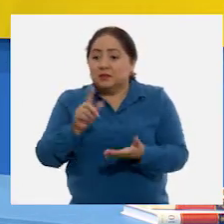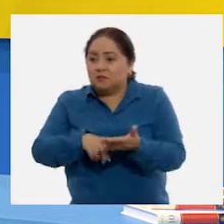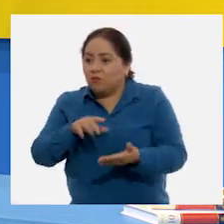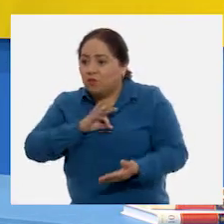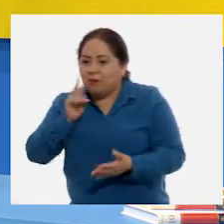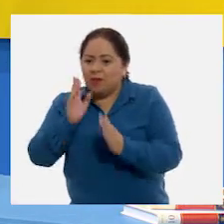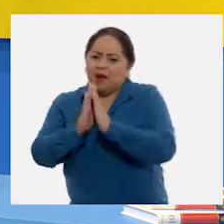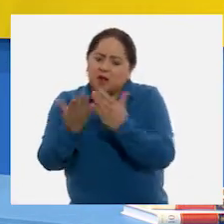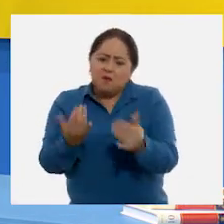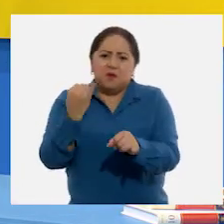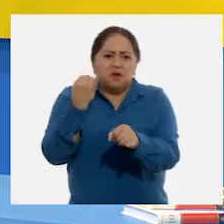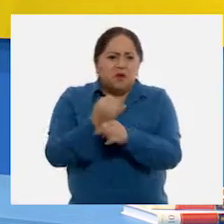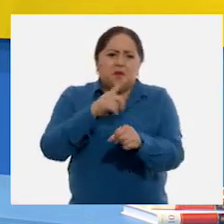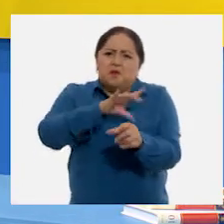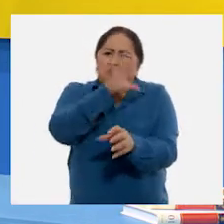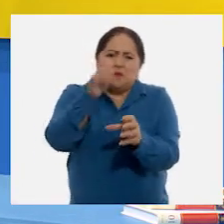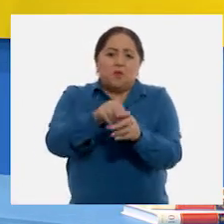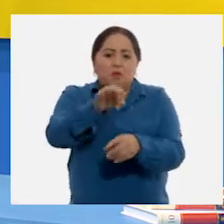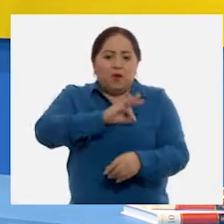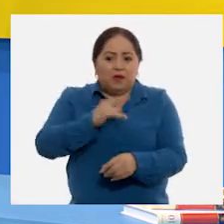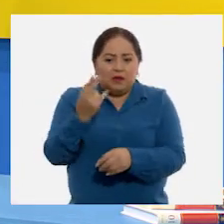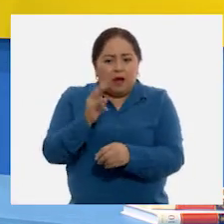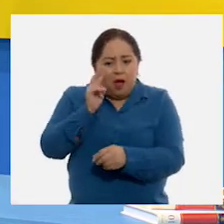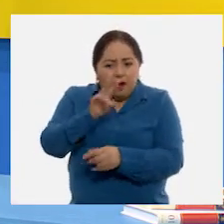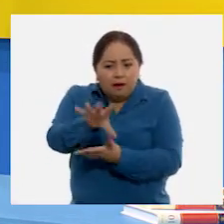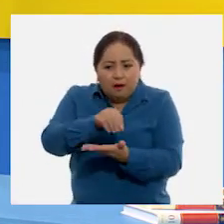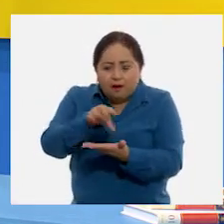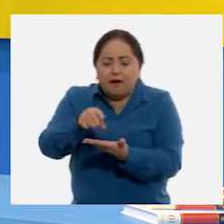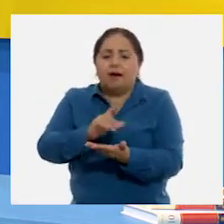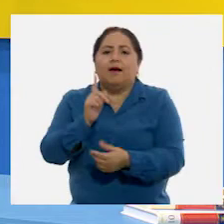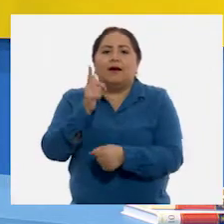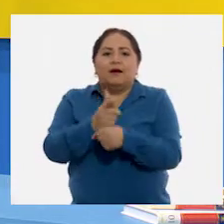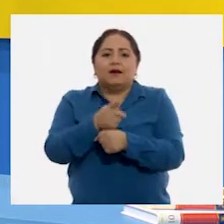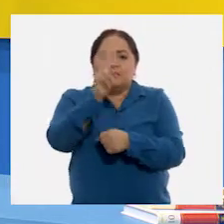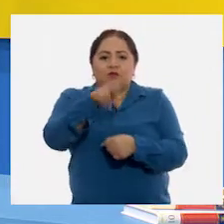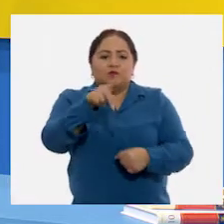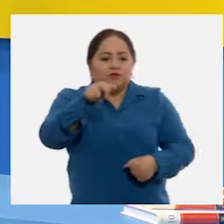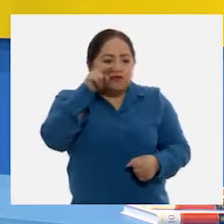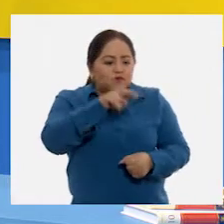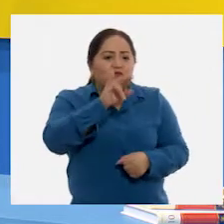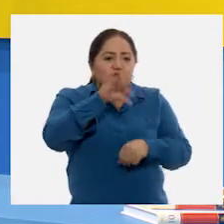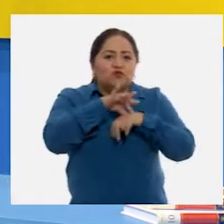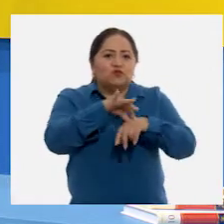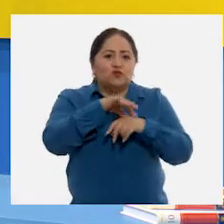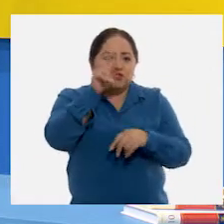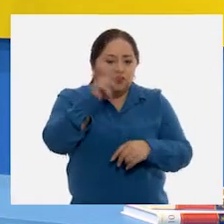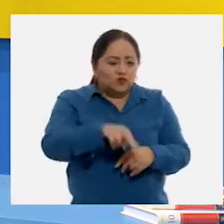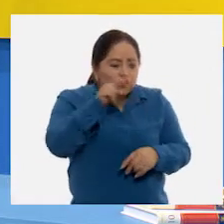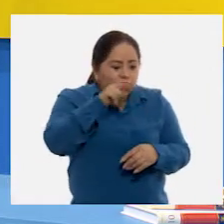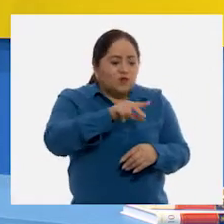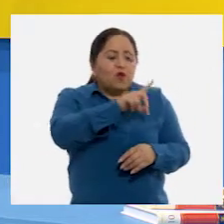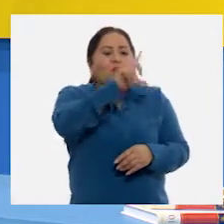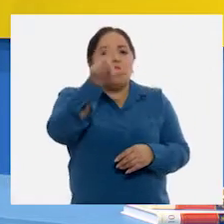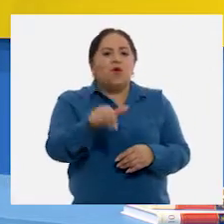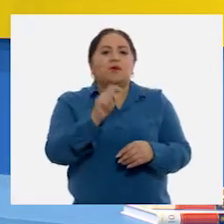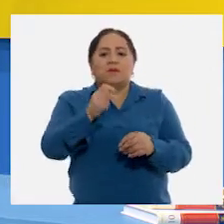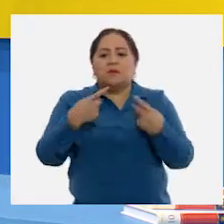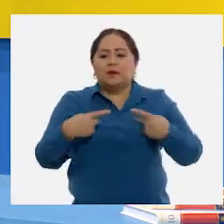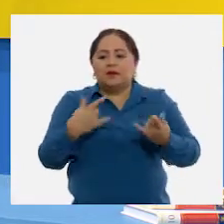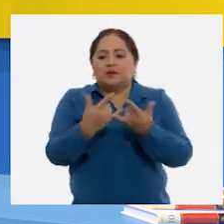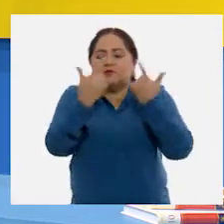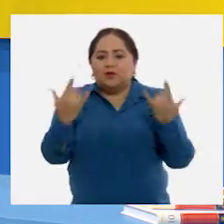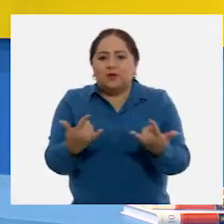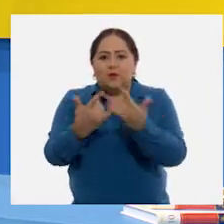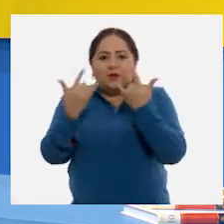disponibles para poder contrastar hechos y datos y elaborar por sí mismos su propia interpretación sobre el